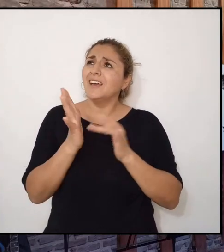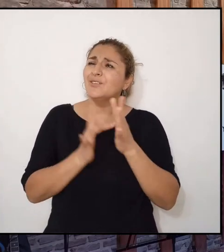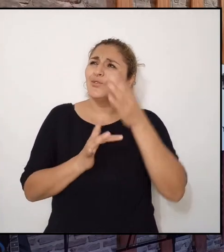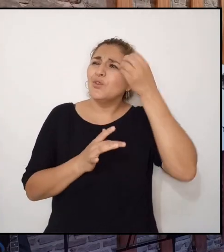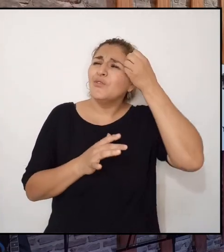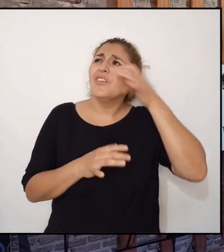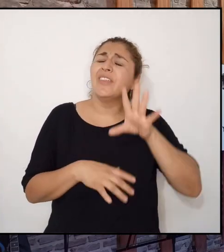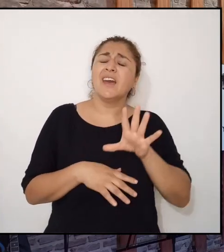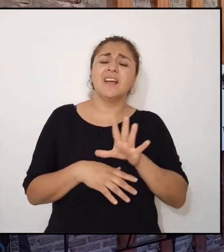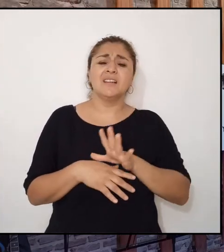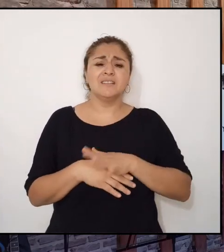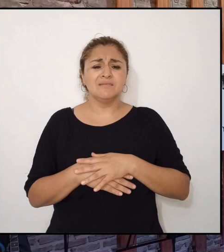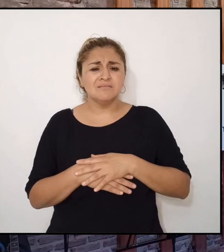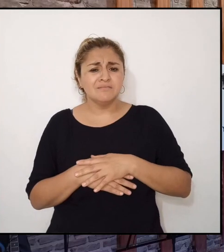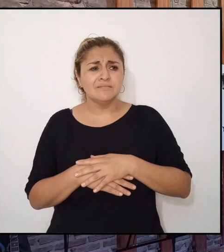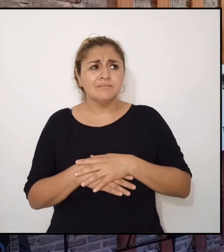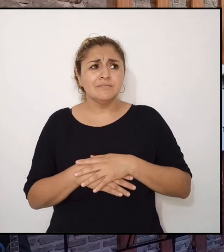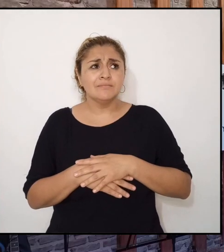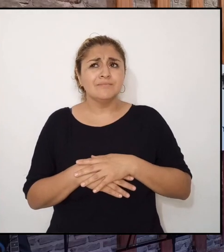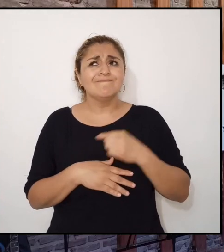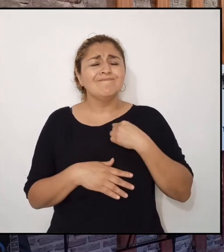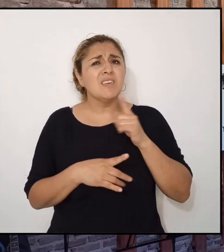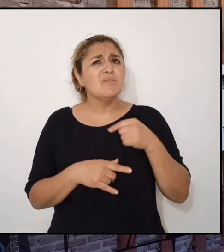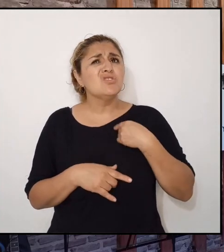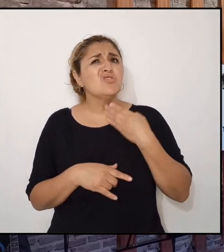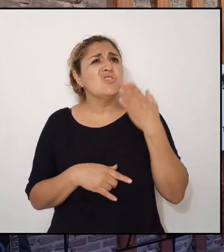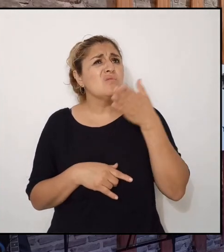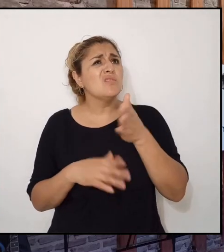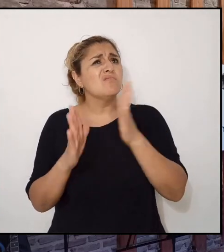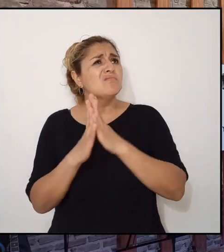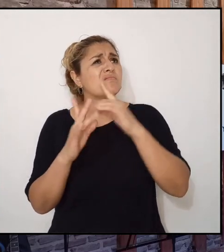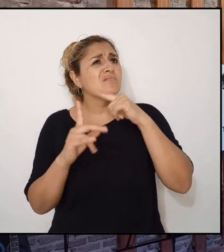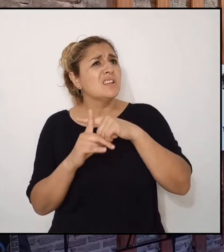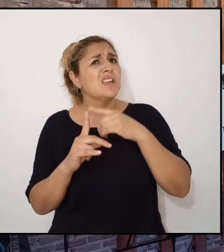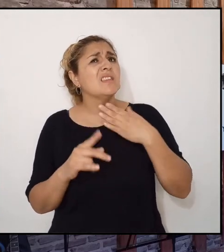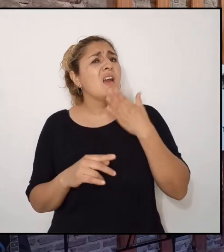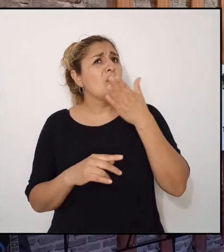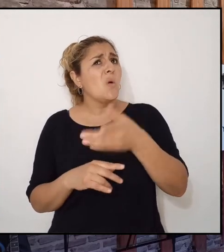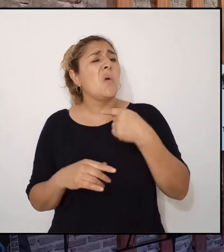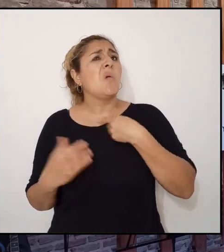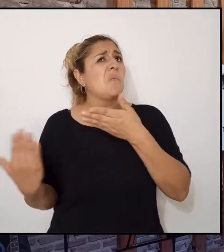Aunque hayamos venido esta mañana a este lugar, aunque estemos sirviendo,